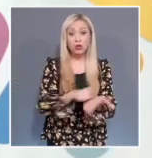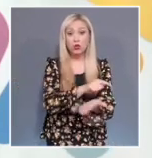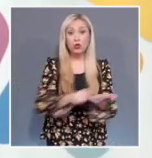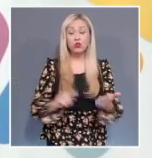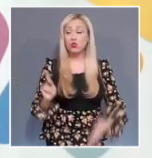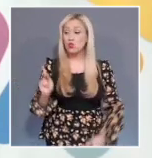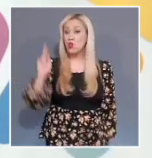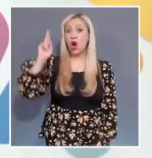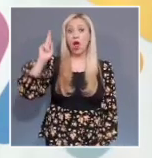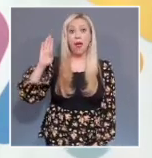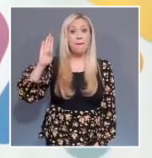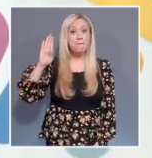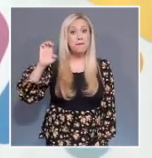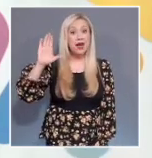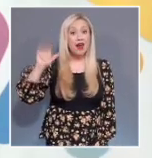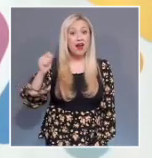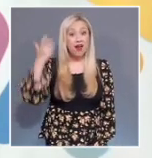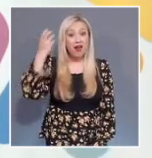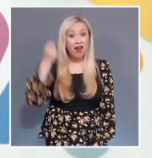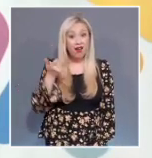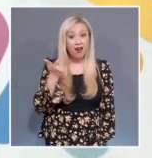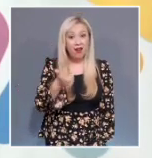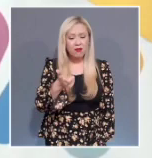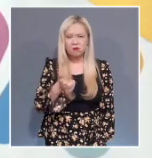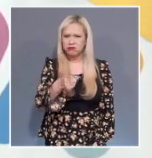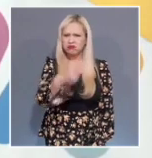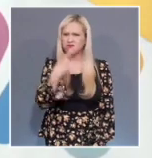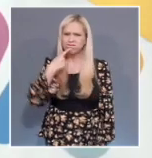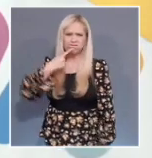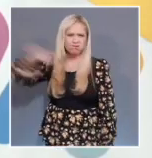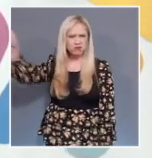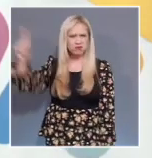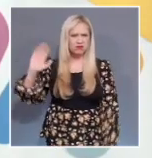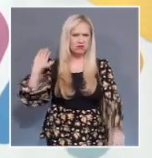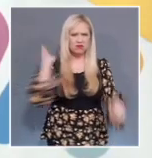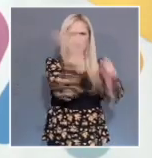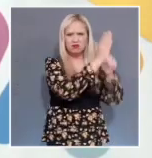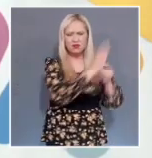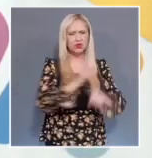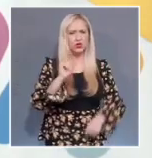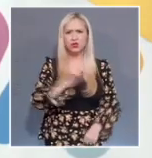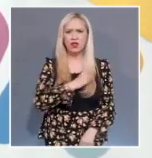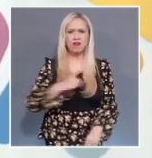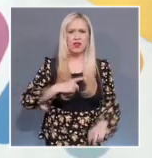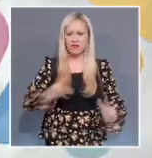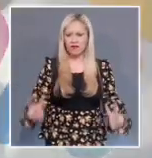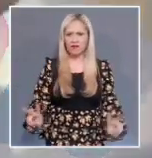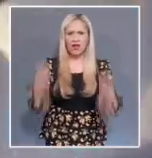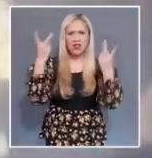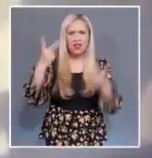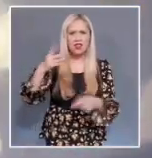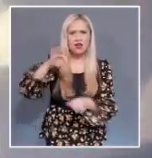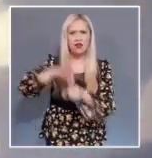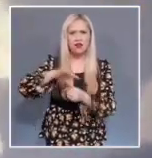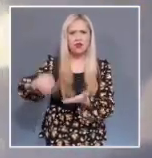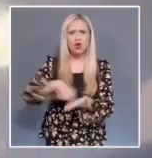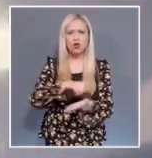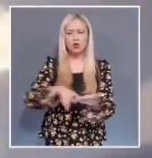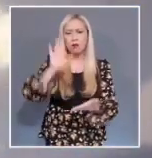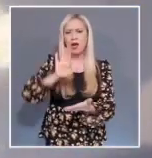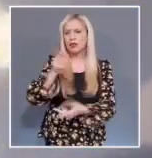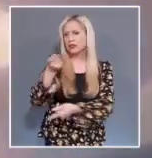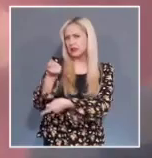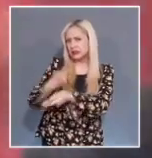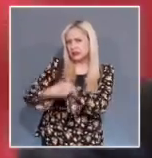en condenarlas. La democracia no está a la venta. Los programas sociales no son monedas de cambio. El presidente